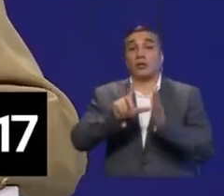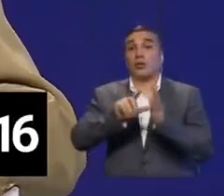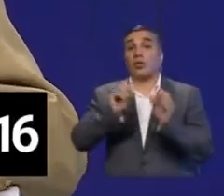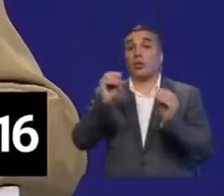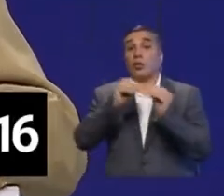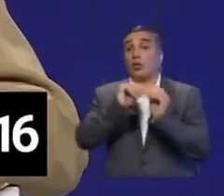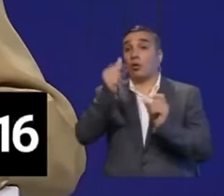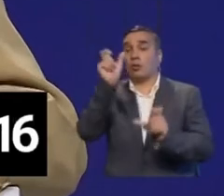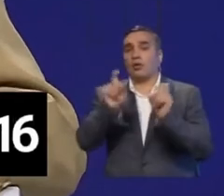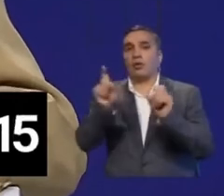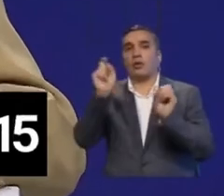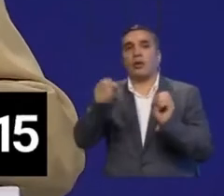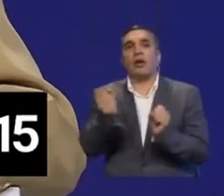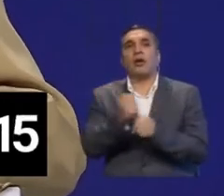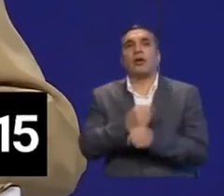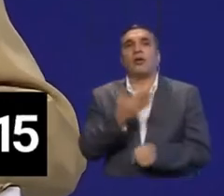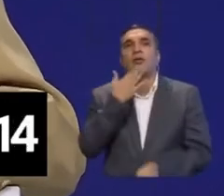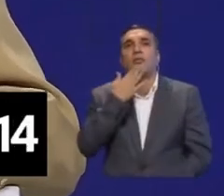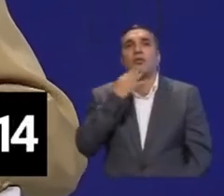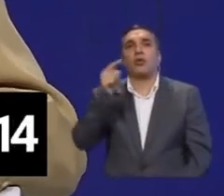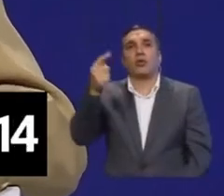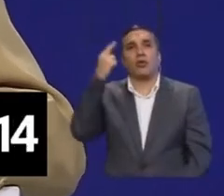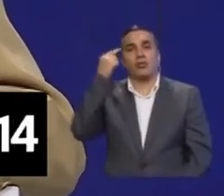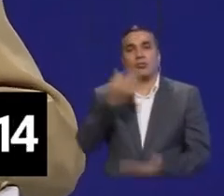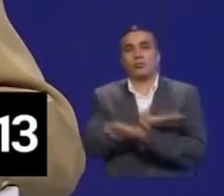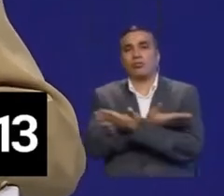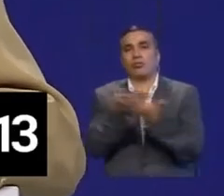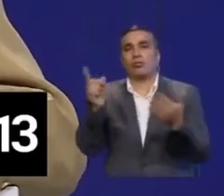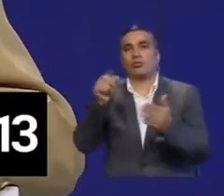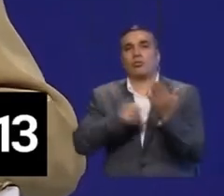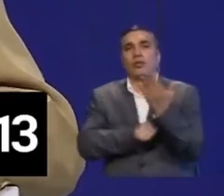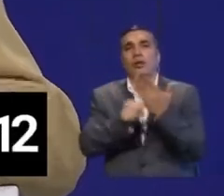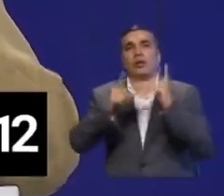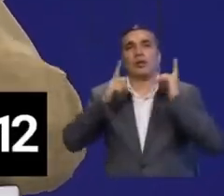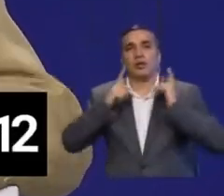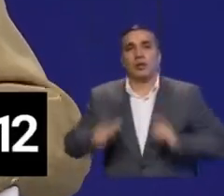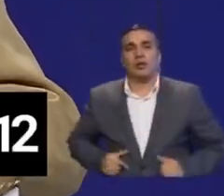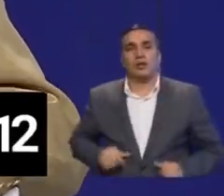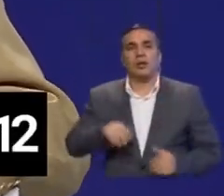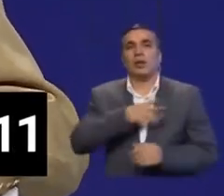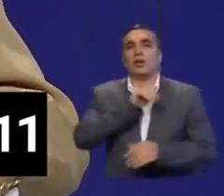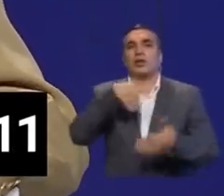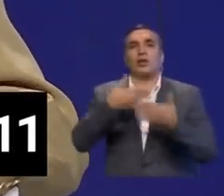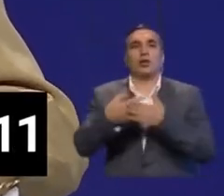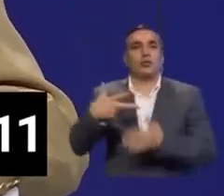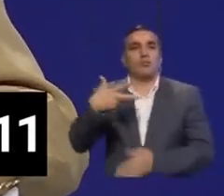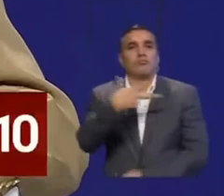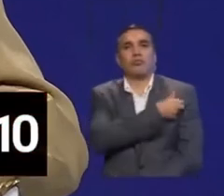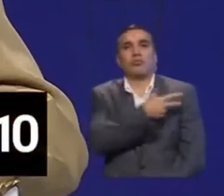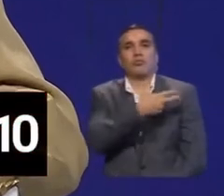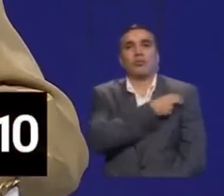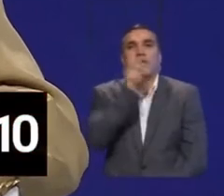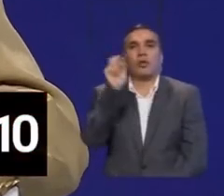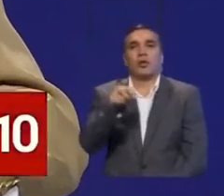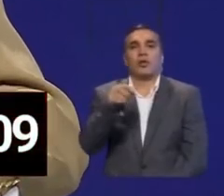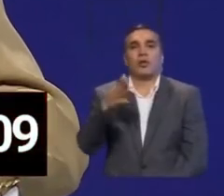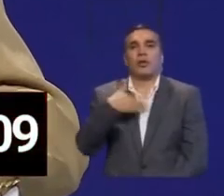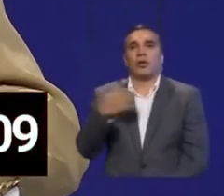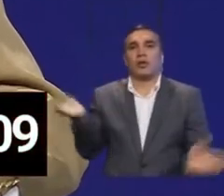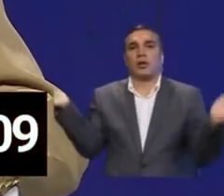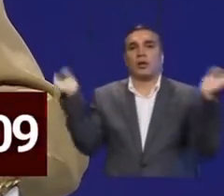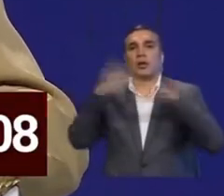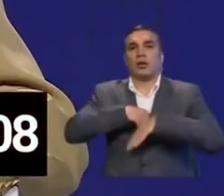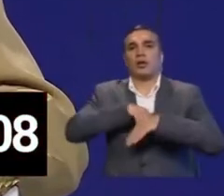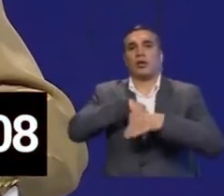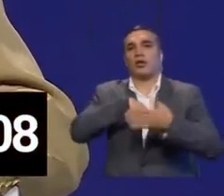población tendrá que hacerlo el gobierno a través de su Ministerio de Salud. Y todas las vacunas deben ser gratis